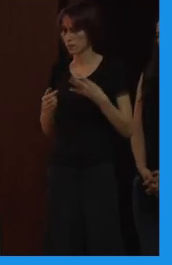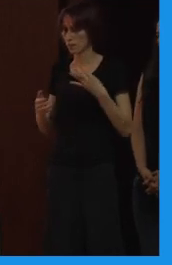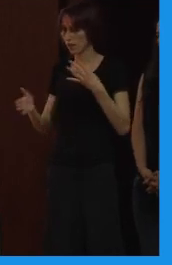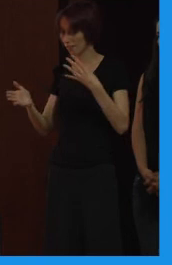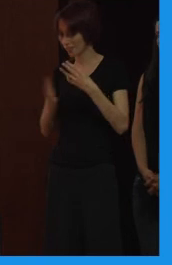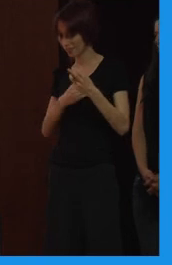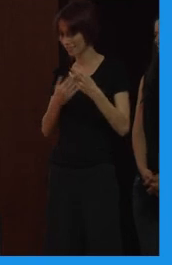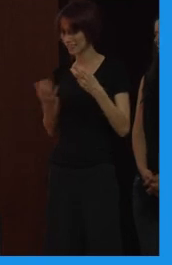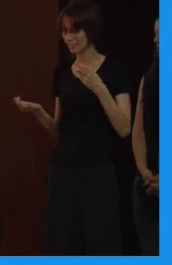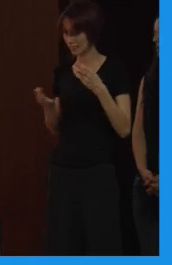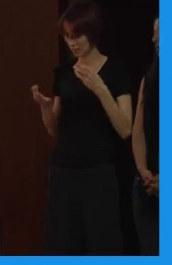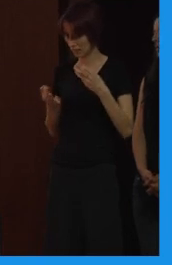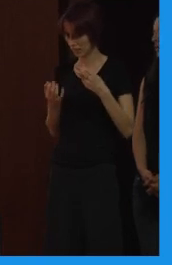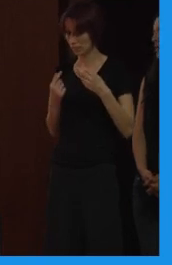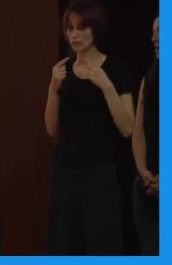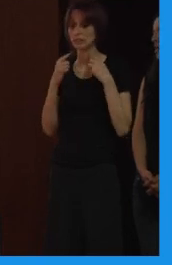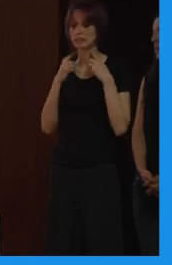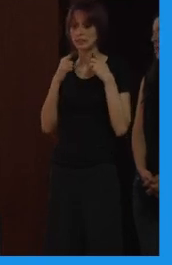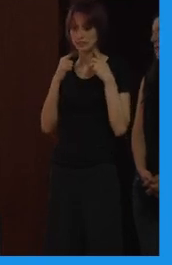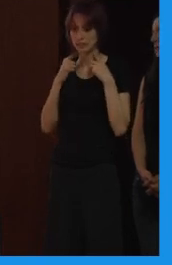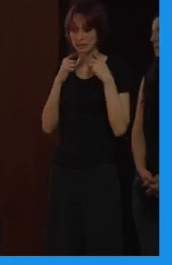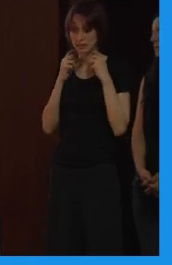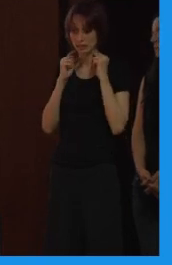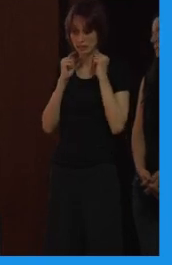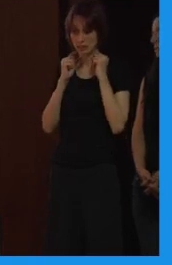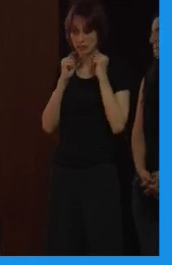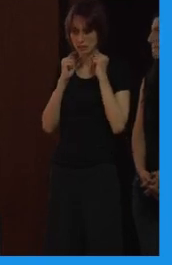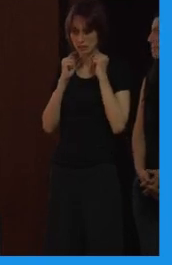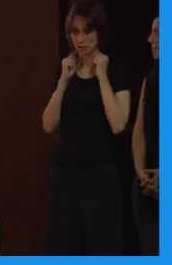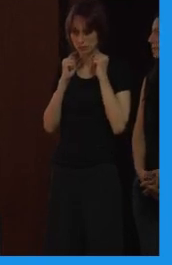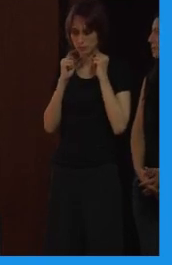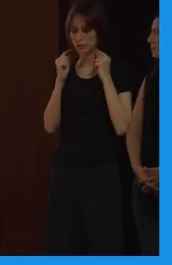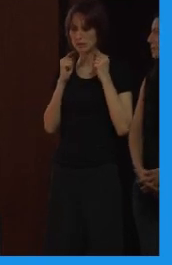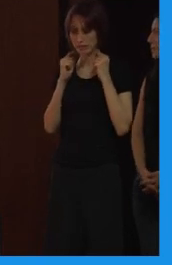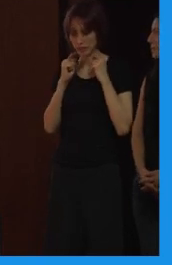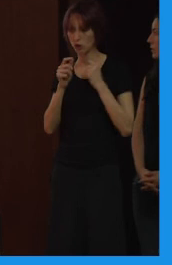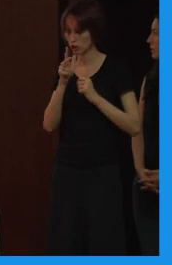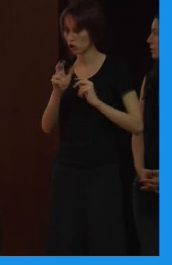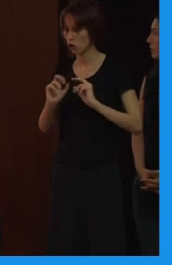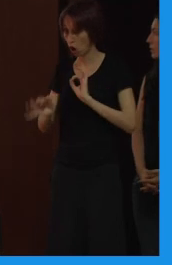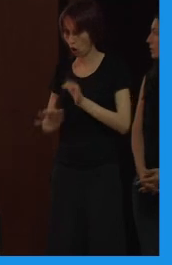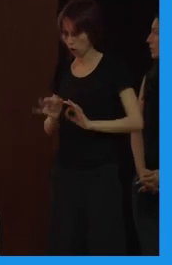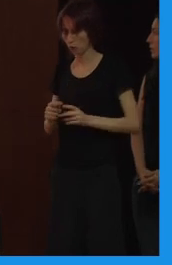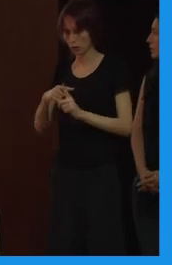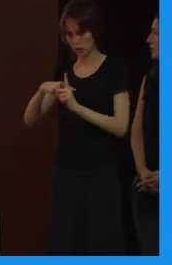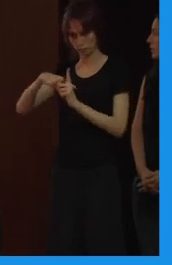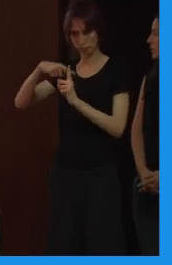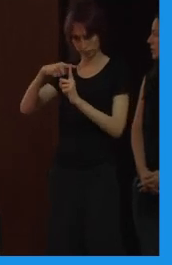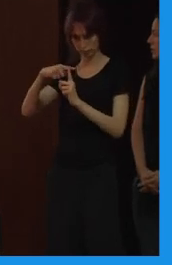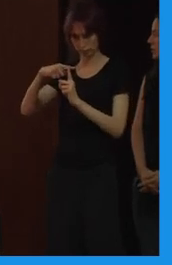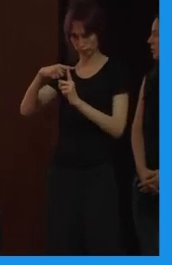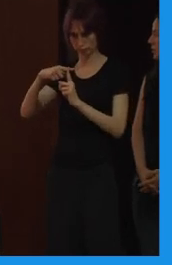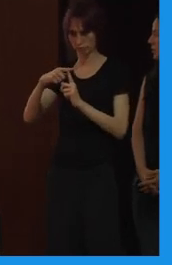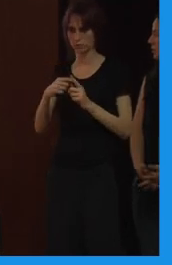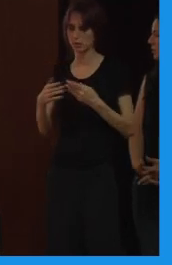el hipotiroidismo. Como mucho, yo os diría también el déficit de cortisol, pero sin duda